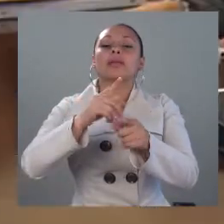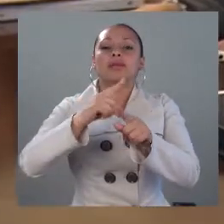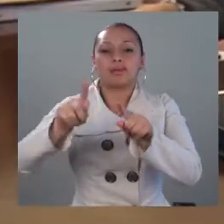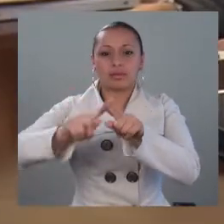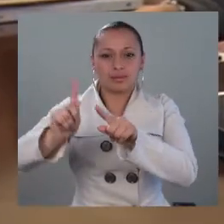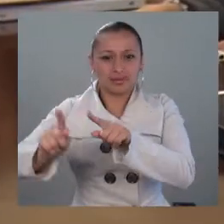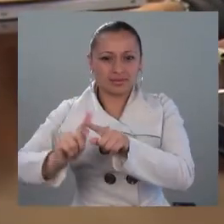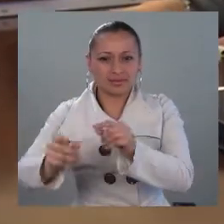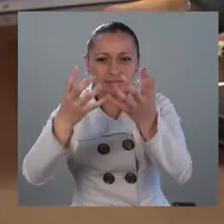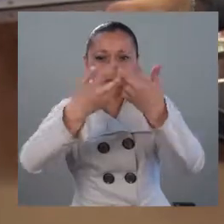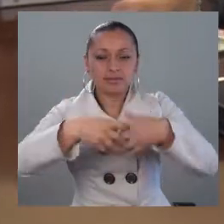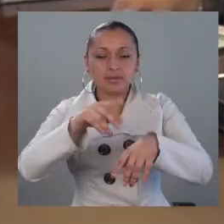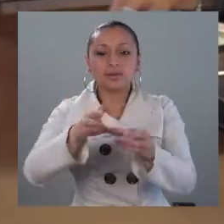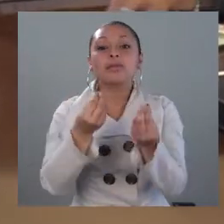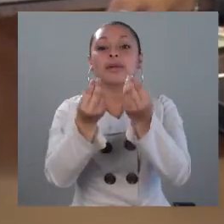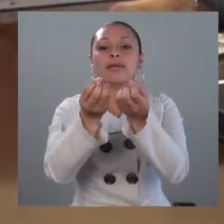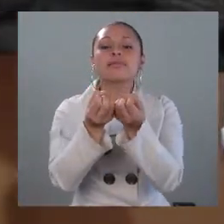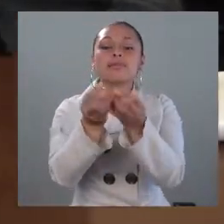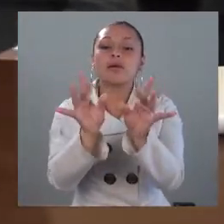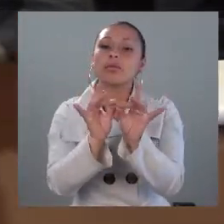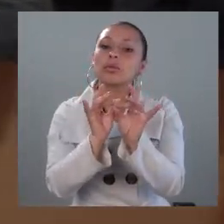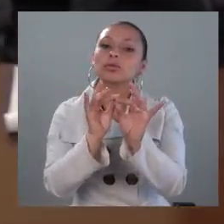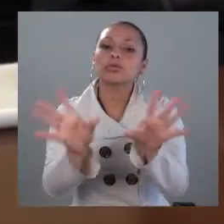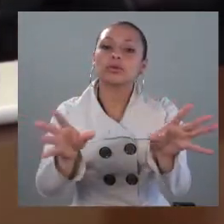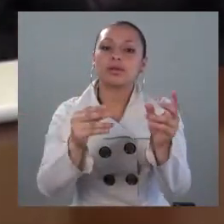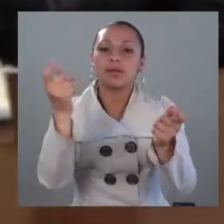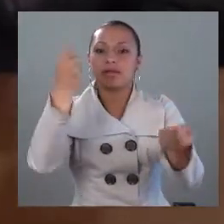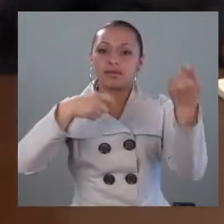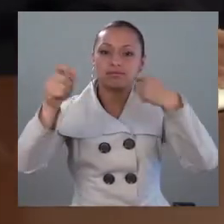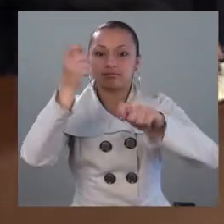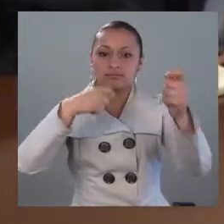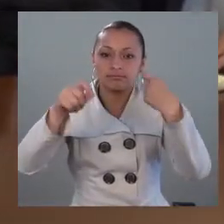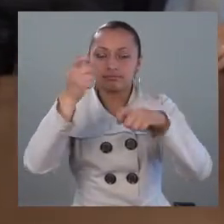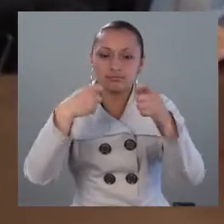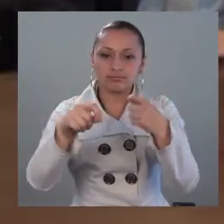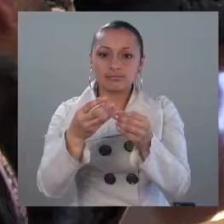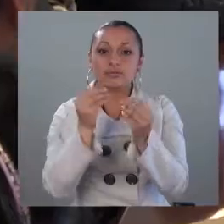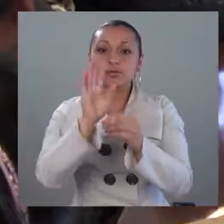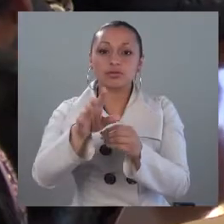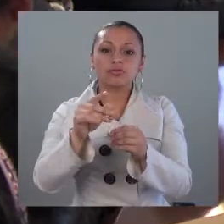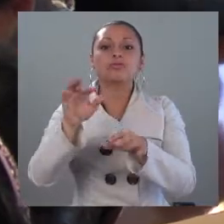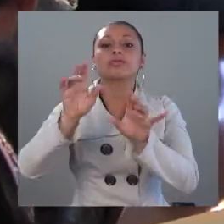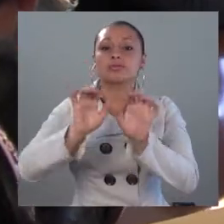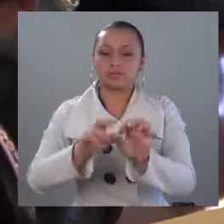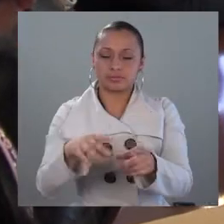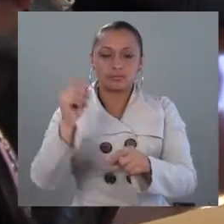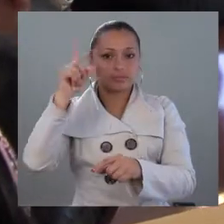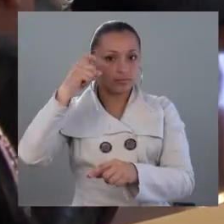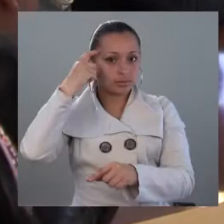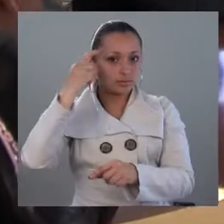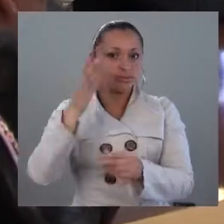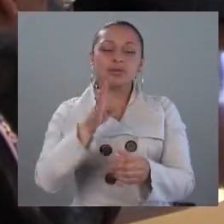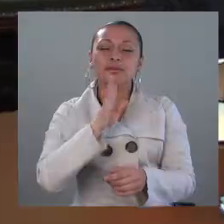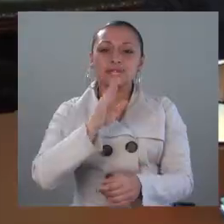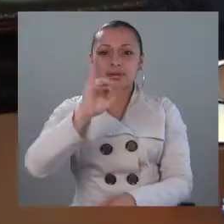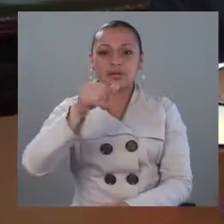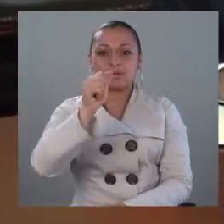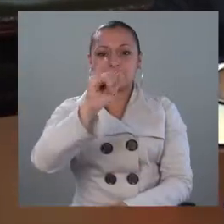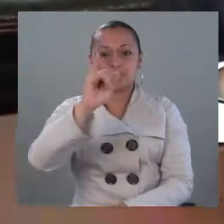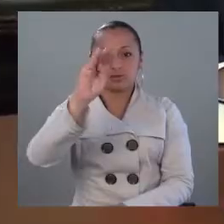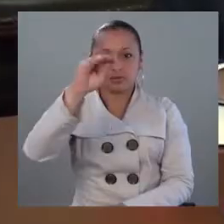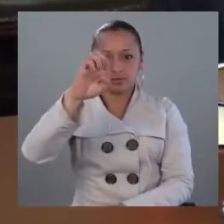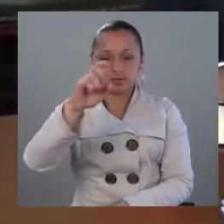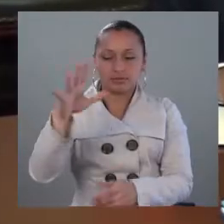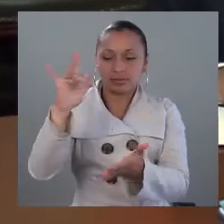de empresarios de ese país que busca abrir nuevas oportunidades de negocios entre las dos naciones. Esta delegación, que fue recibida por el secretario de Gobierno del departamento, Jaime